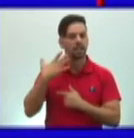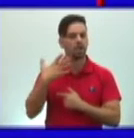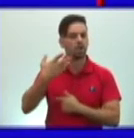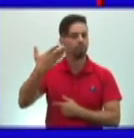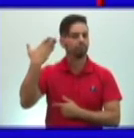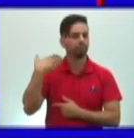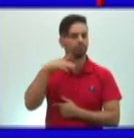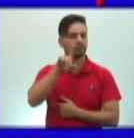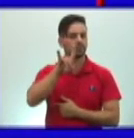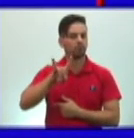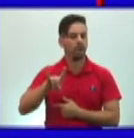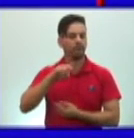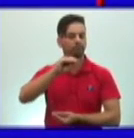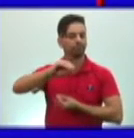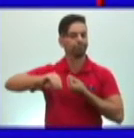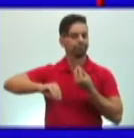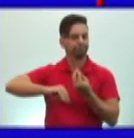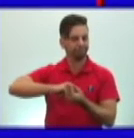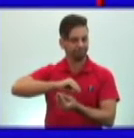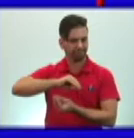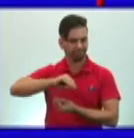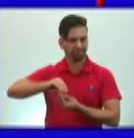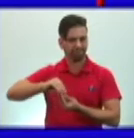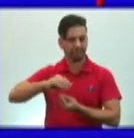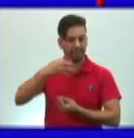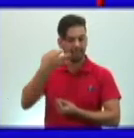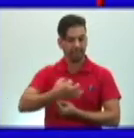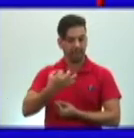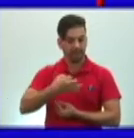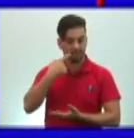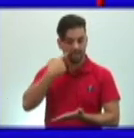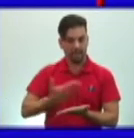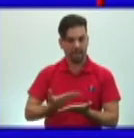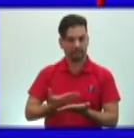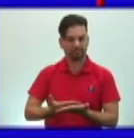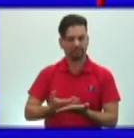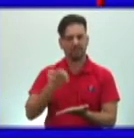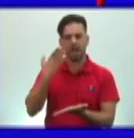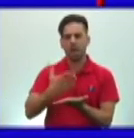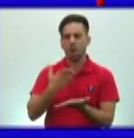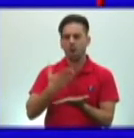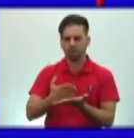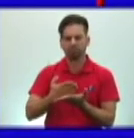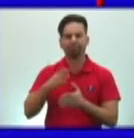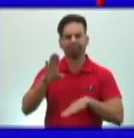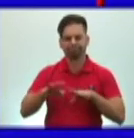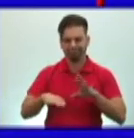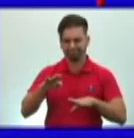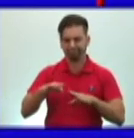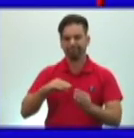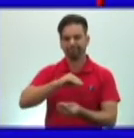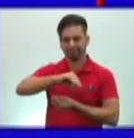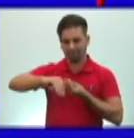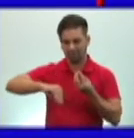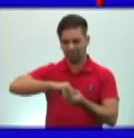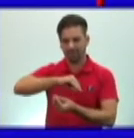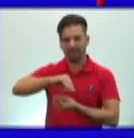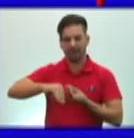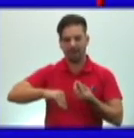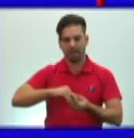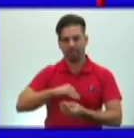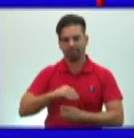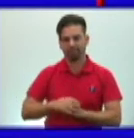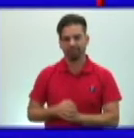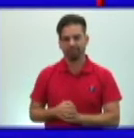ha modificado y que la educación se ha modificado. Nada permanece estático, todo fluye, todo cambia, todo se